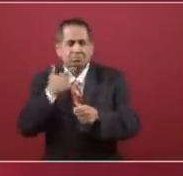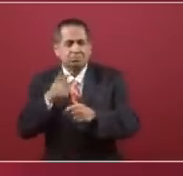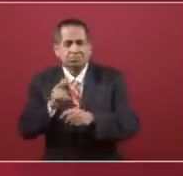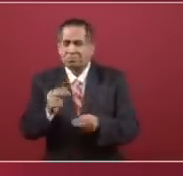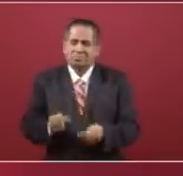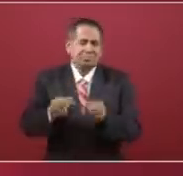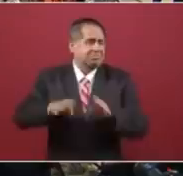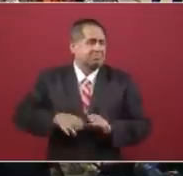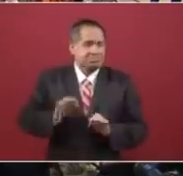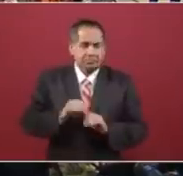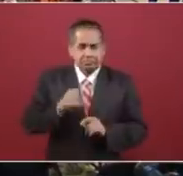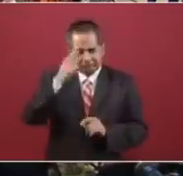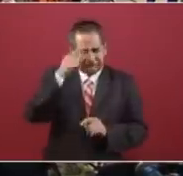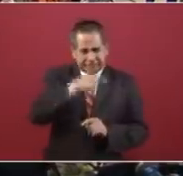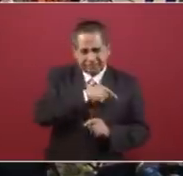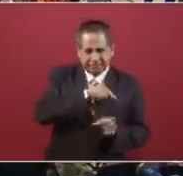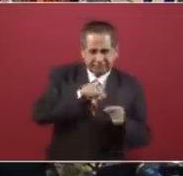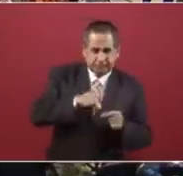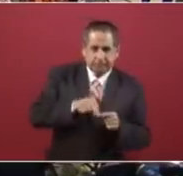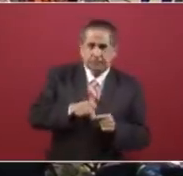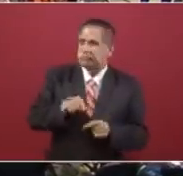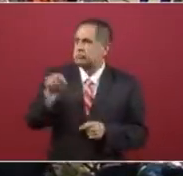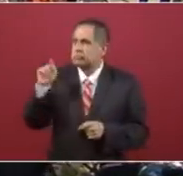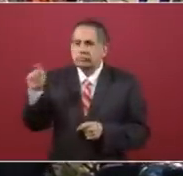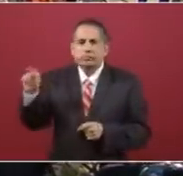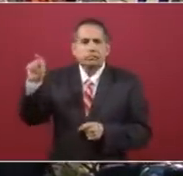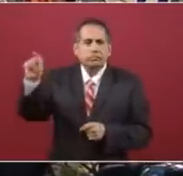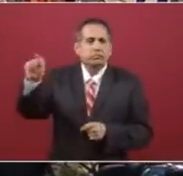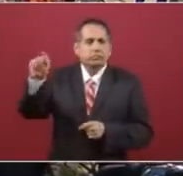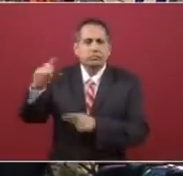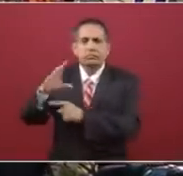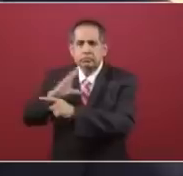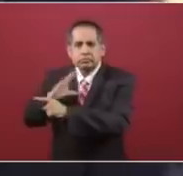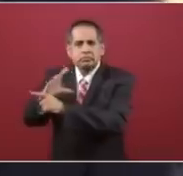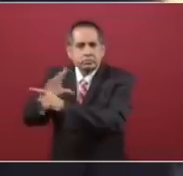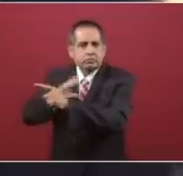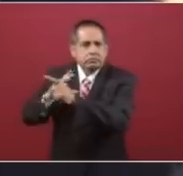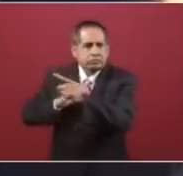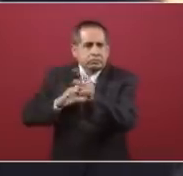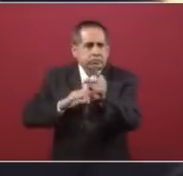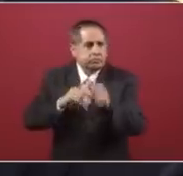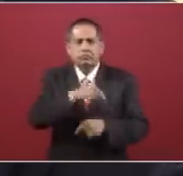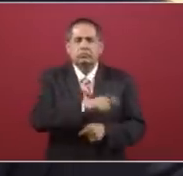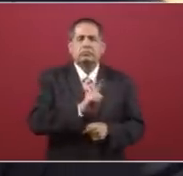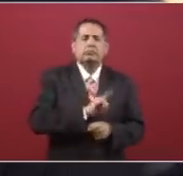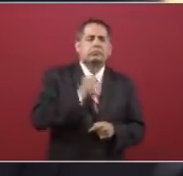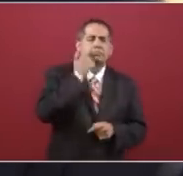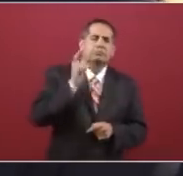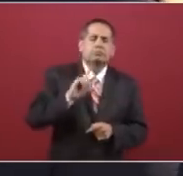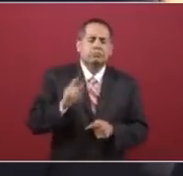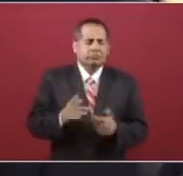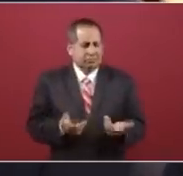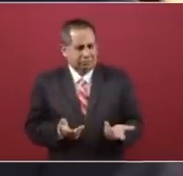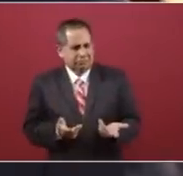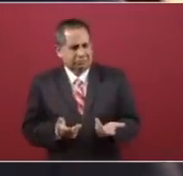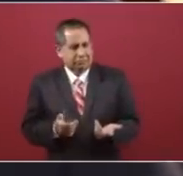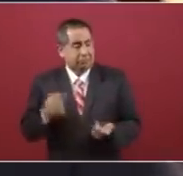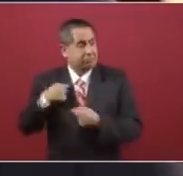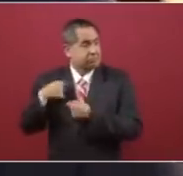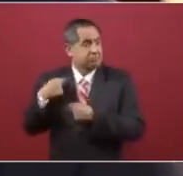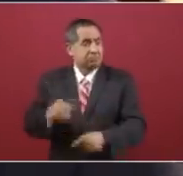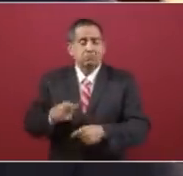negocio? Y en todos lados se han construido refinerías. Nosotros llevamos 40